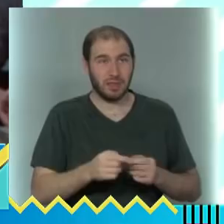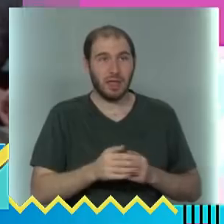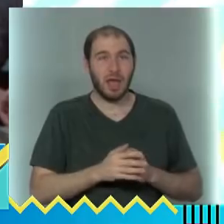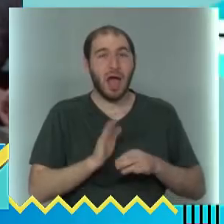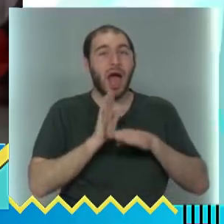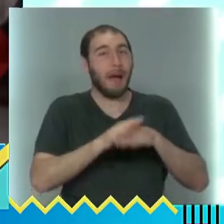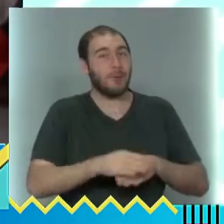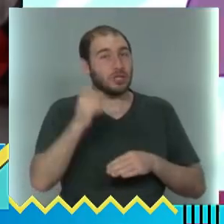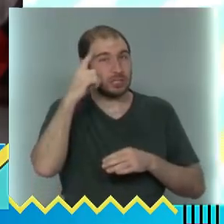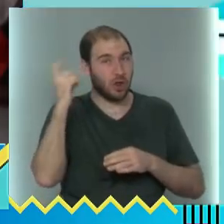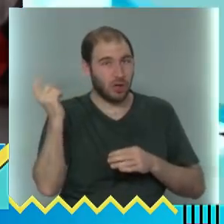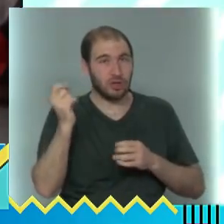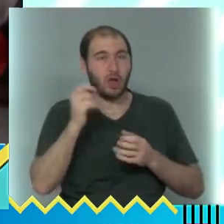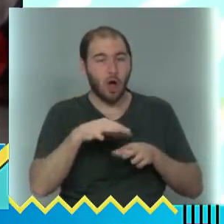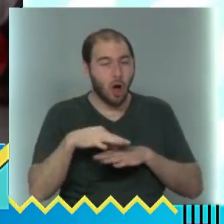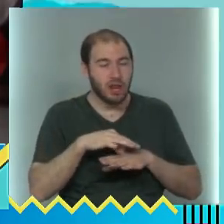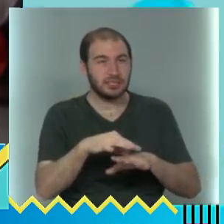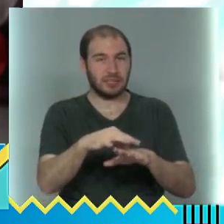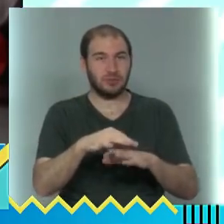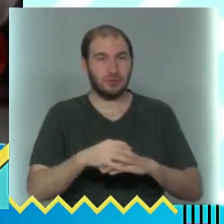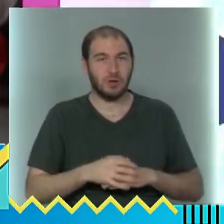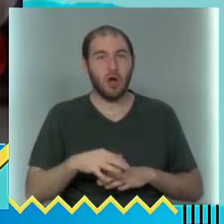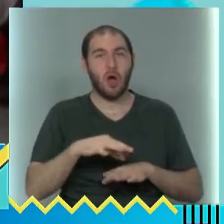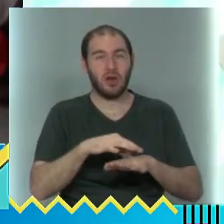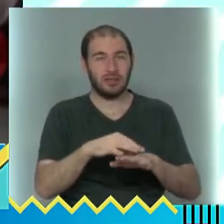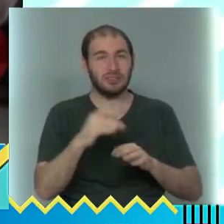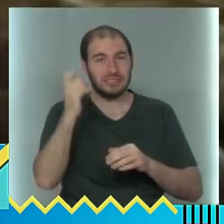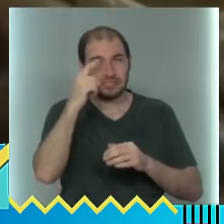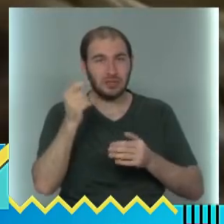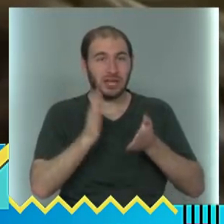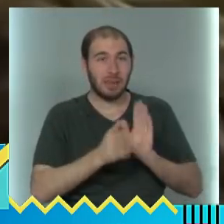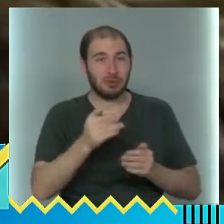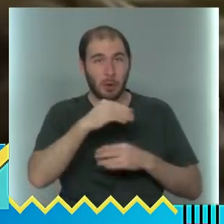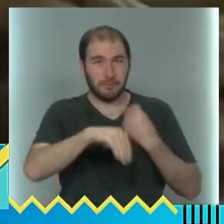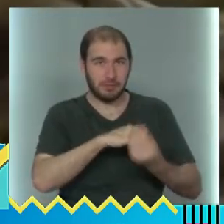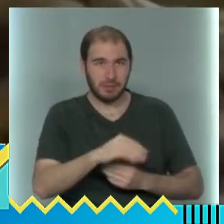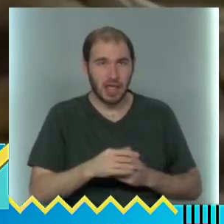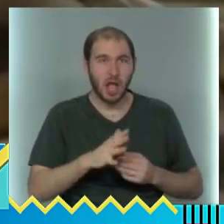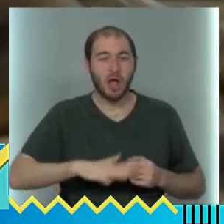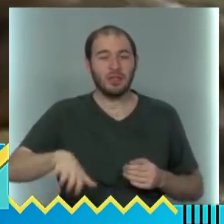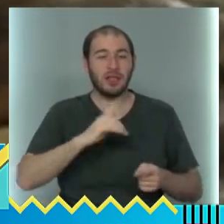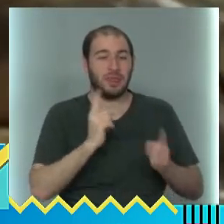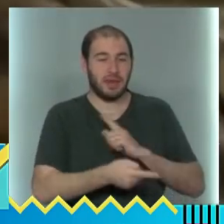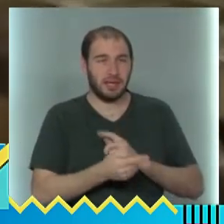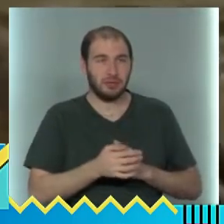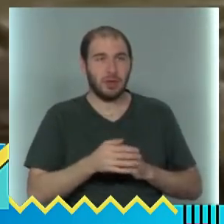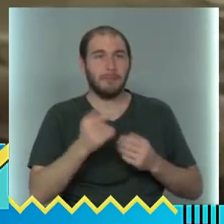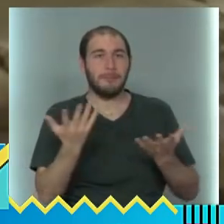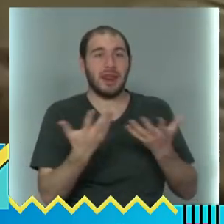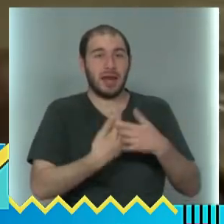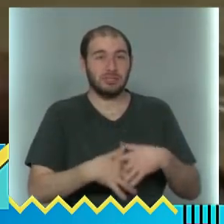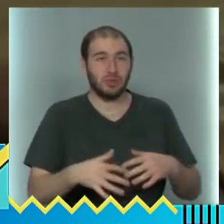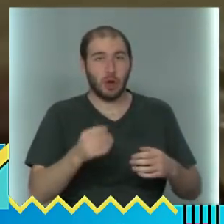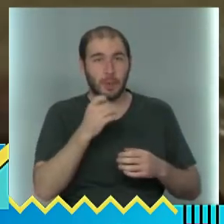apoyo psicológico con una orientación psicoterapéutica a la familia, al contexto directo, a quienes se relacionan